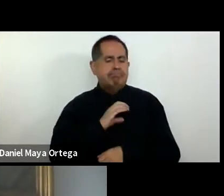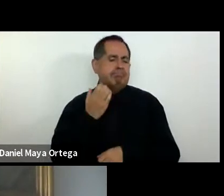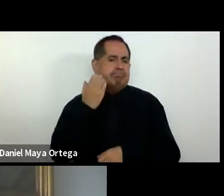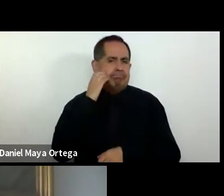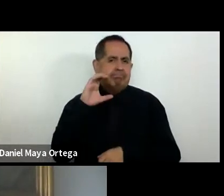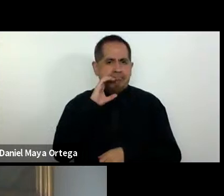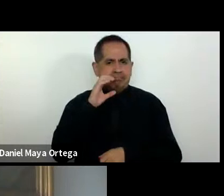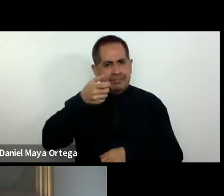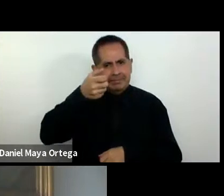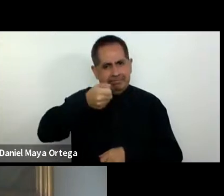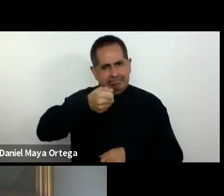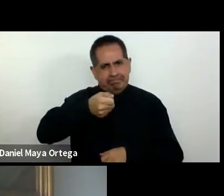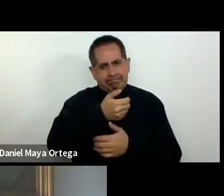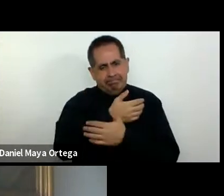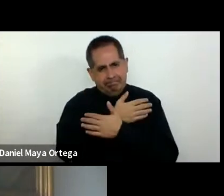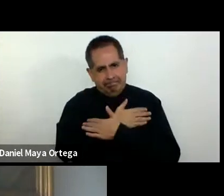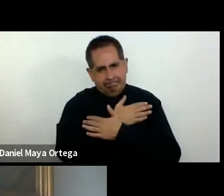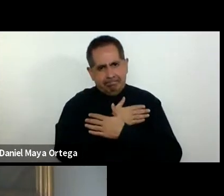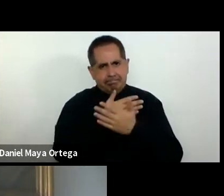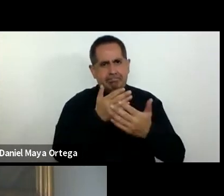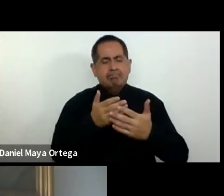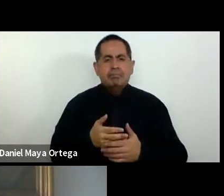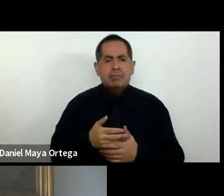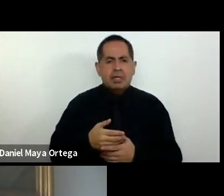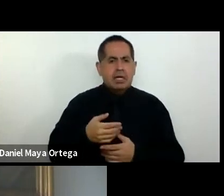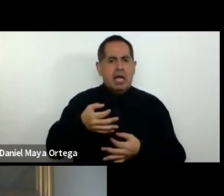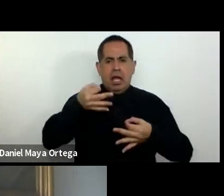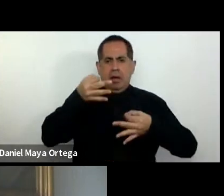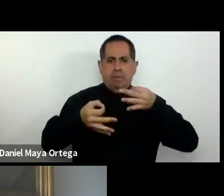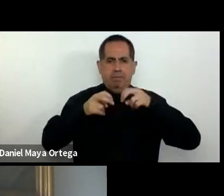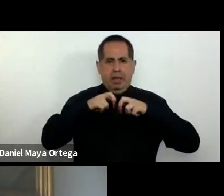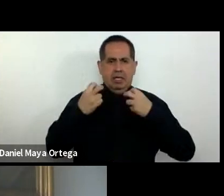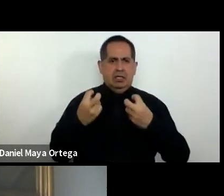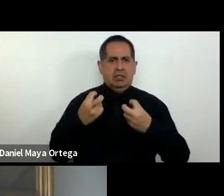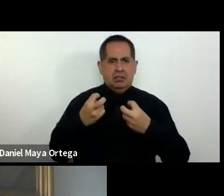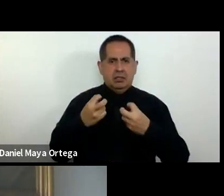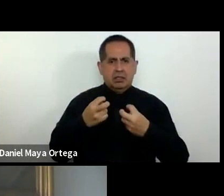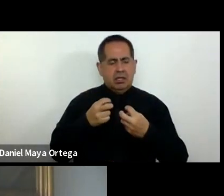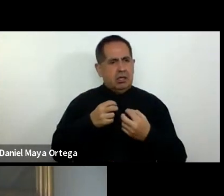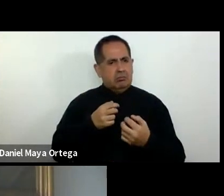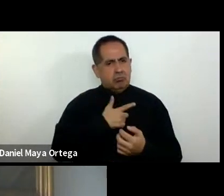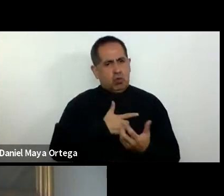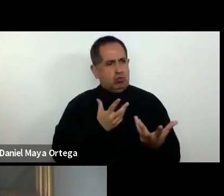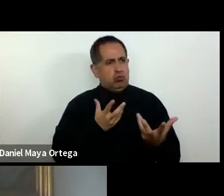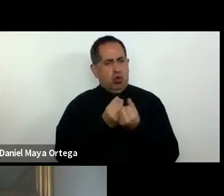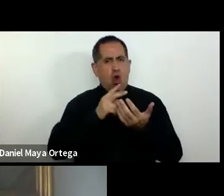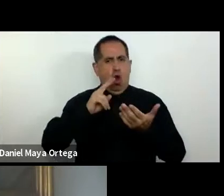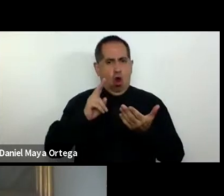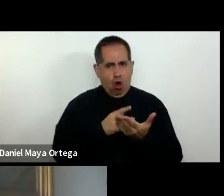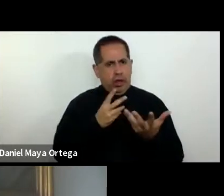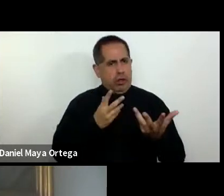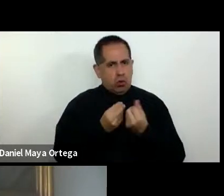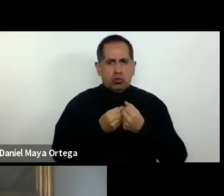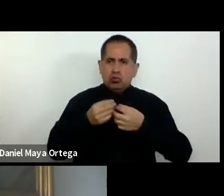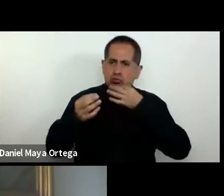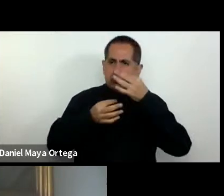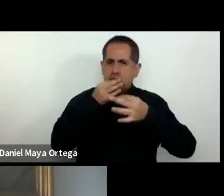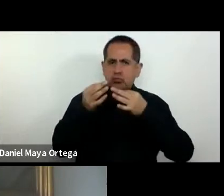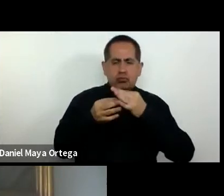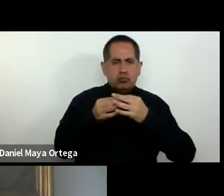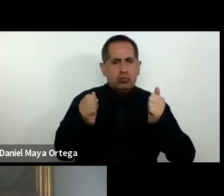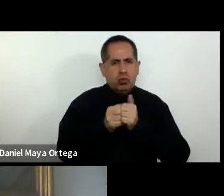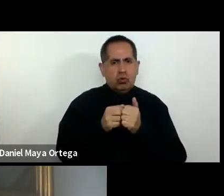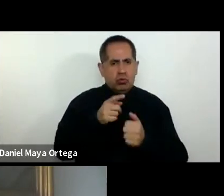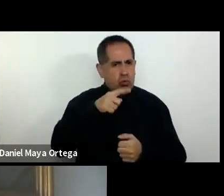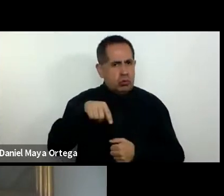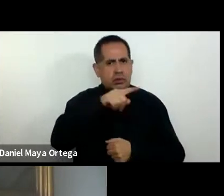Te saludo, la magistrada. Es un gusto de compartir nuevamente una mesa como esta,